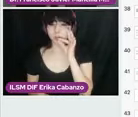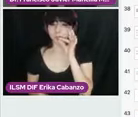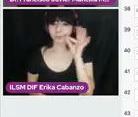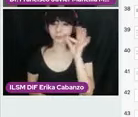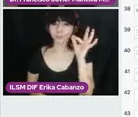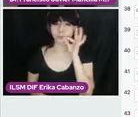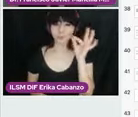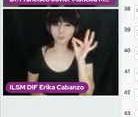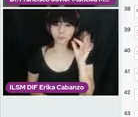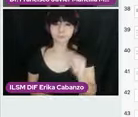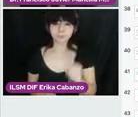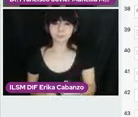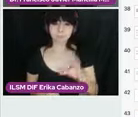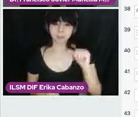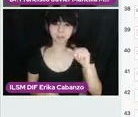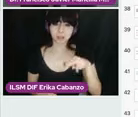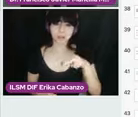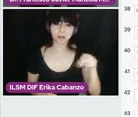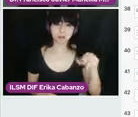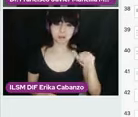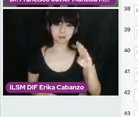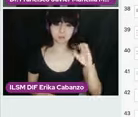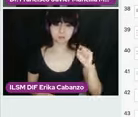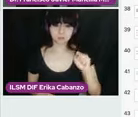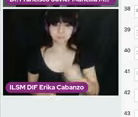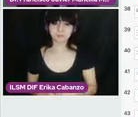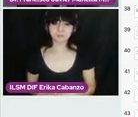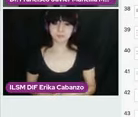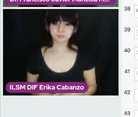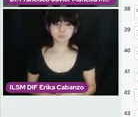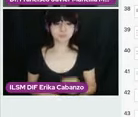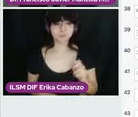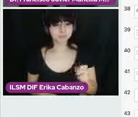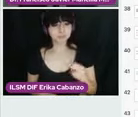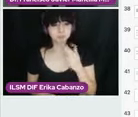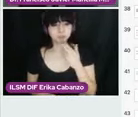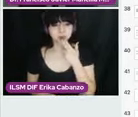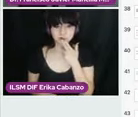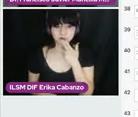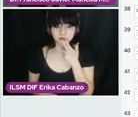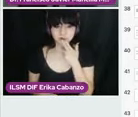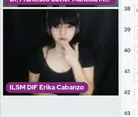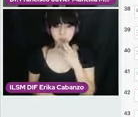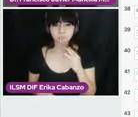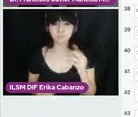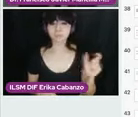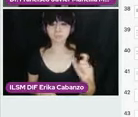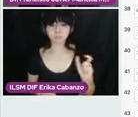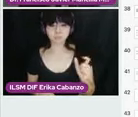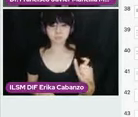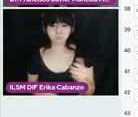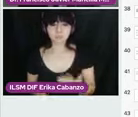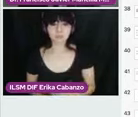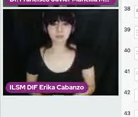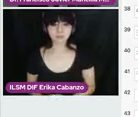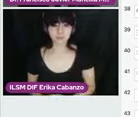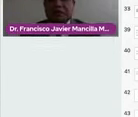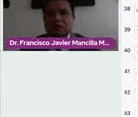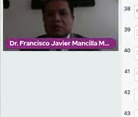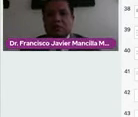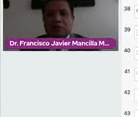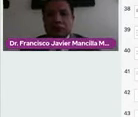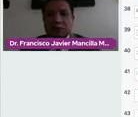empezaron a surgir estudios sobre la utilidad de la cannabis en el acúfeno, ¿sí? Hasta el momento los resultados